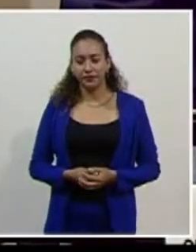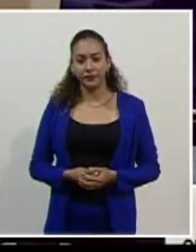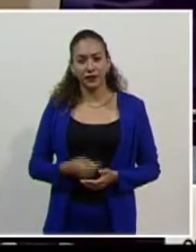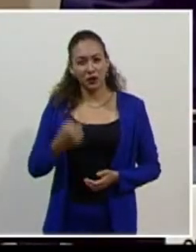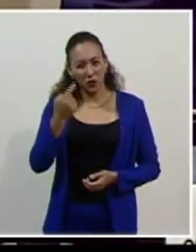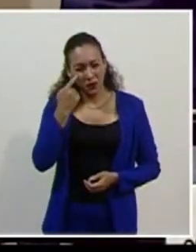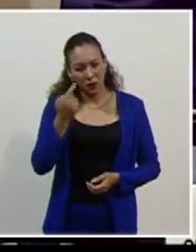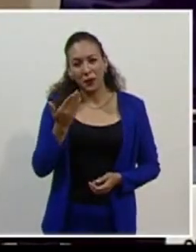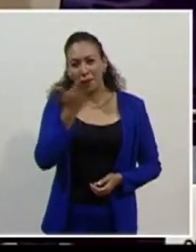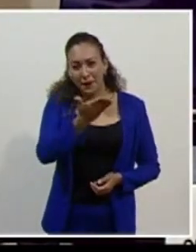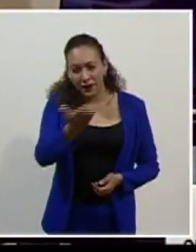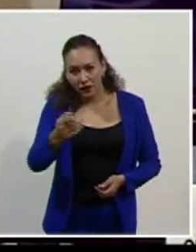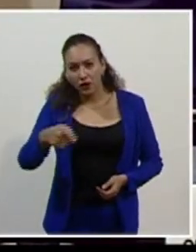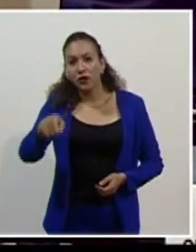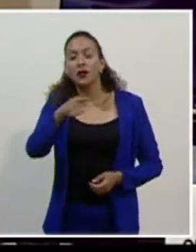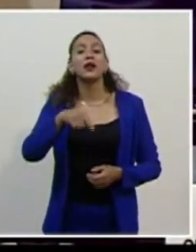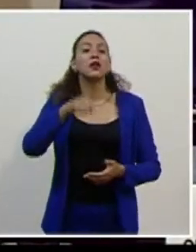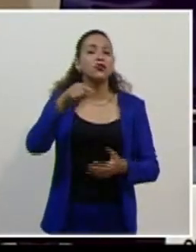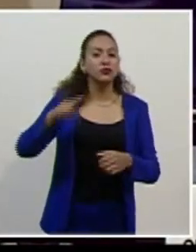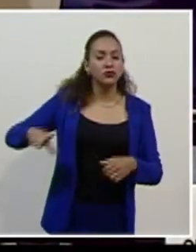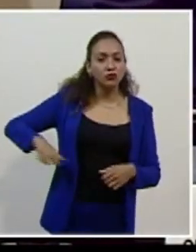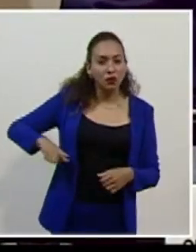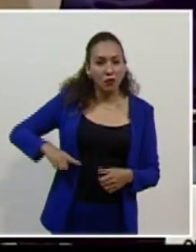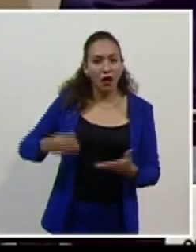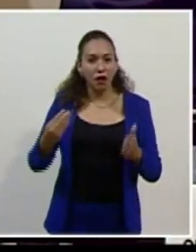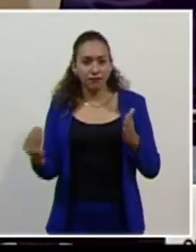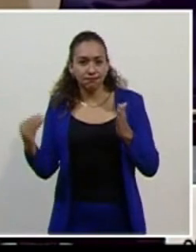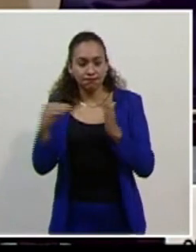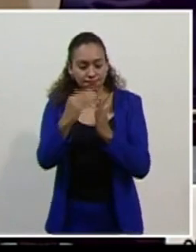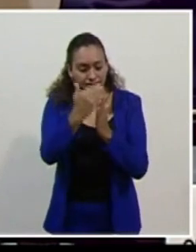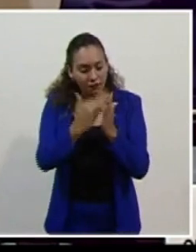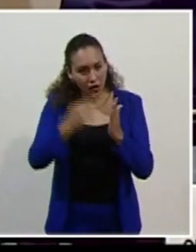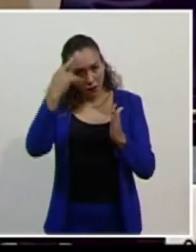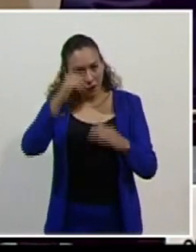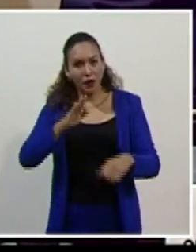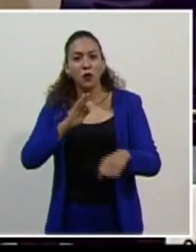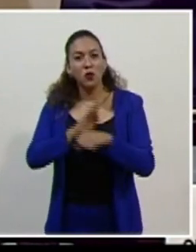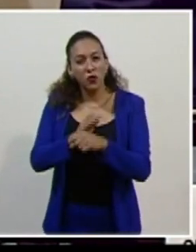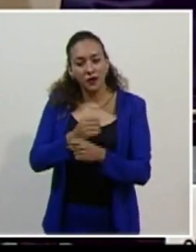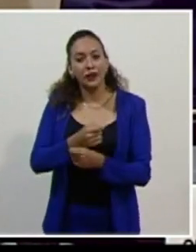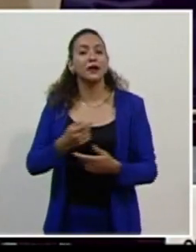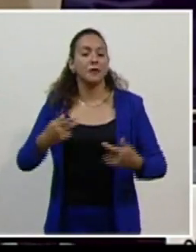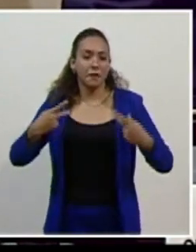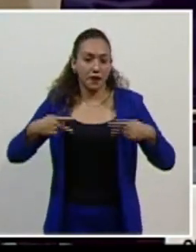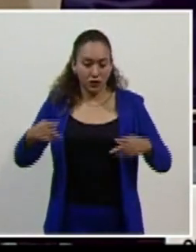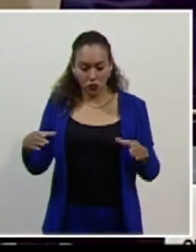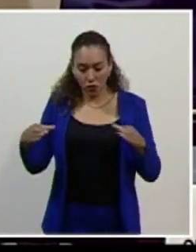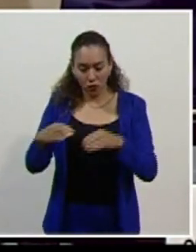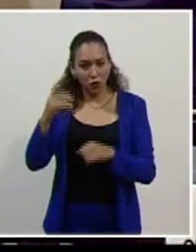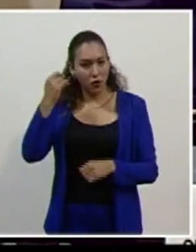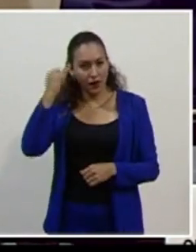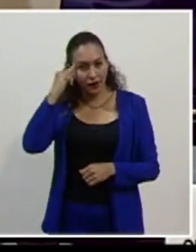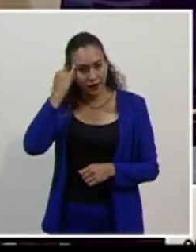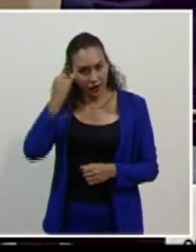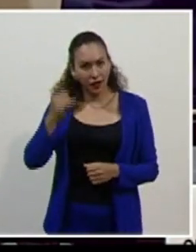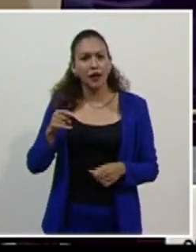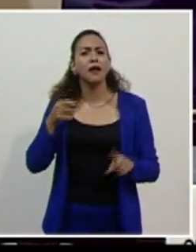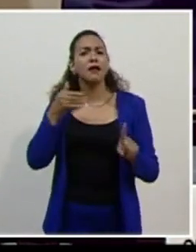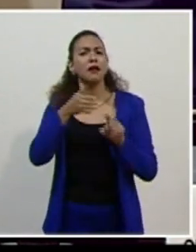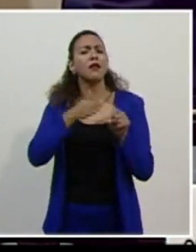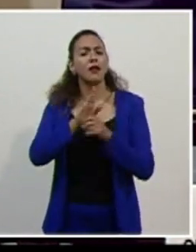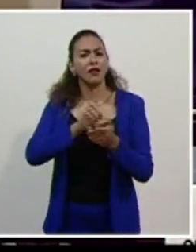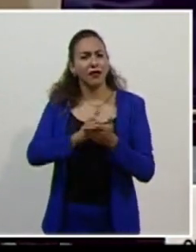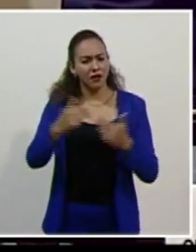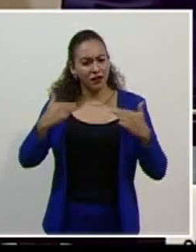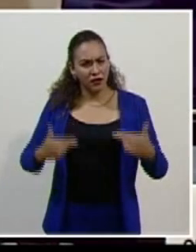Hago un llamado para que los estados implementen mecanismos de protección para defensores indígenas de derechos humanos y asegurar una plena